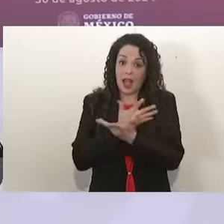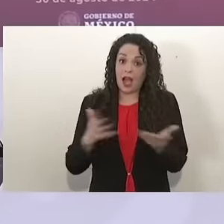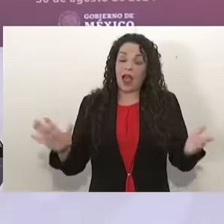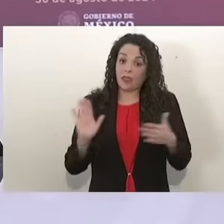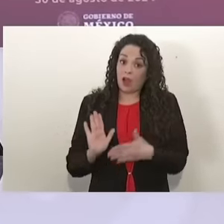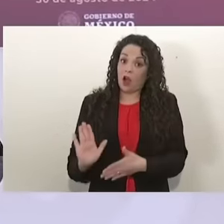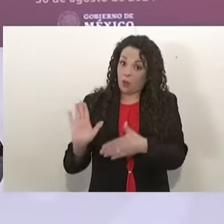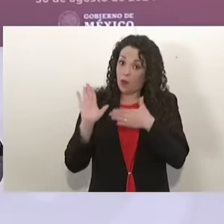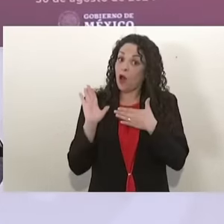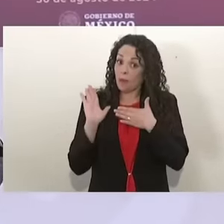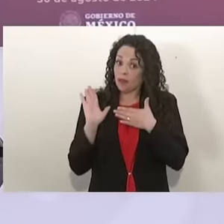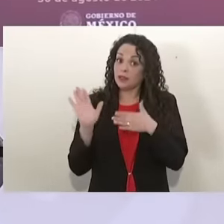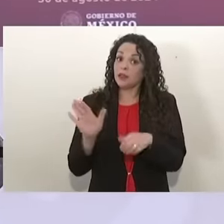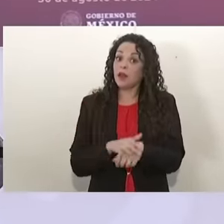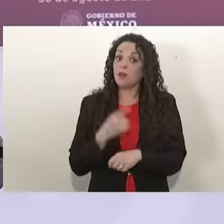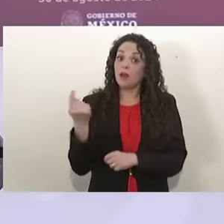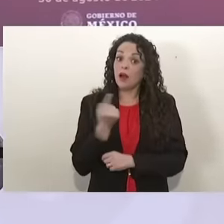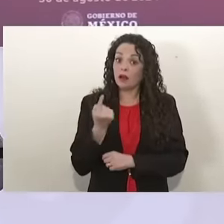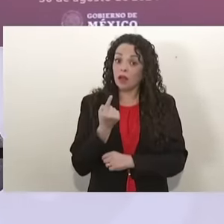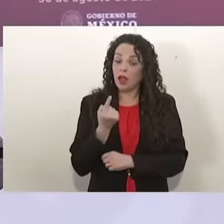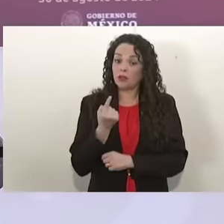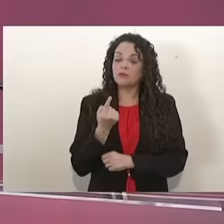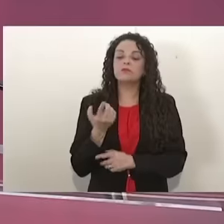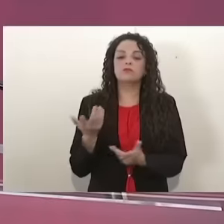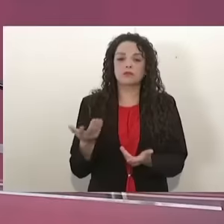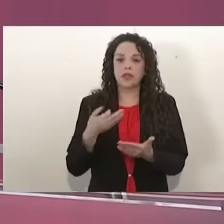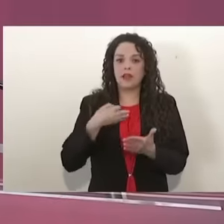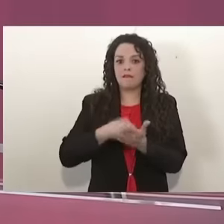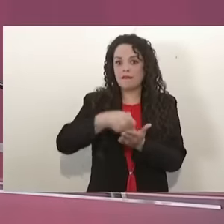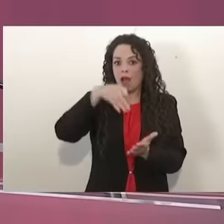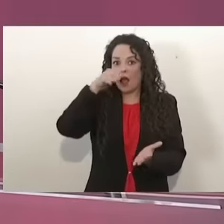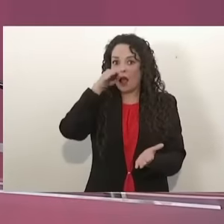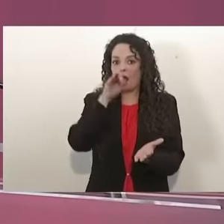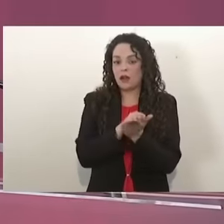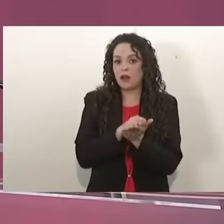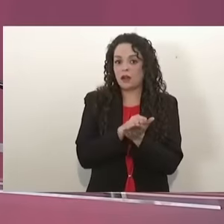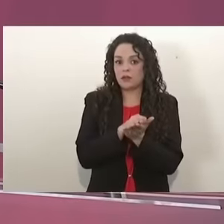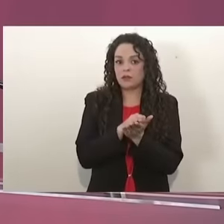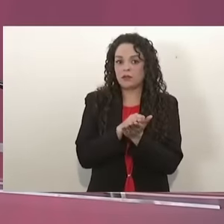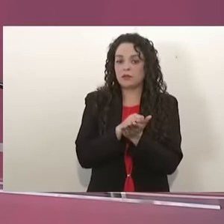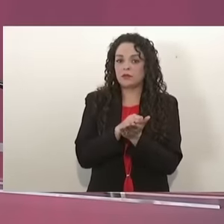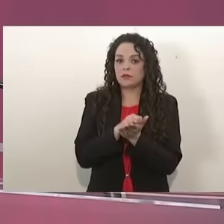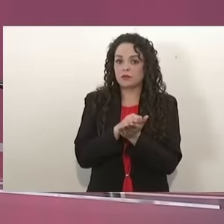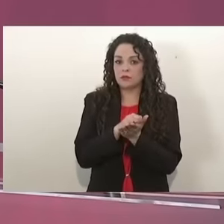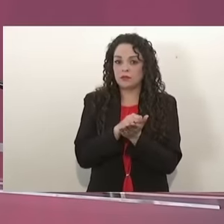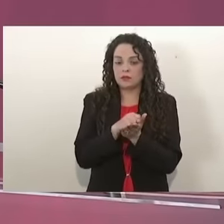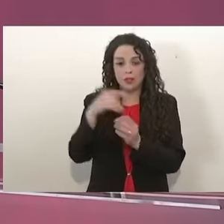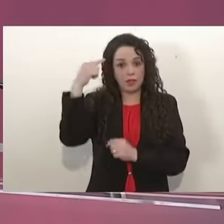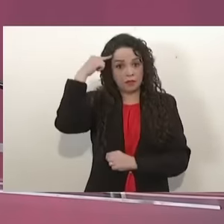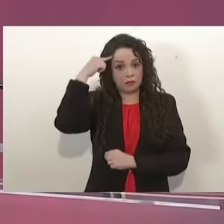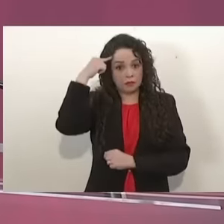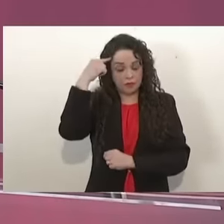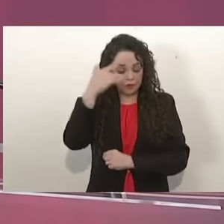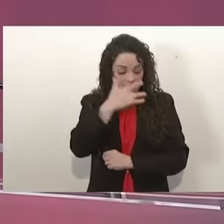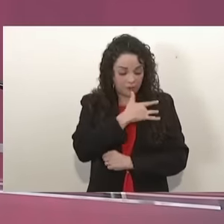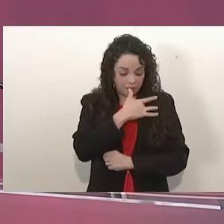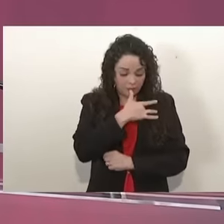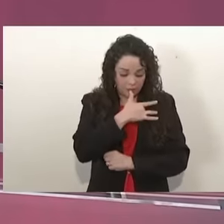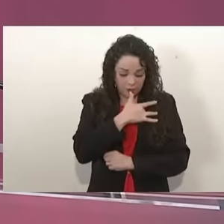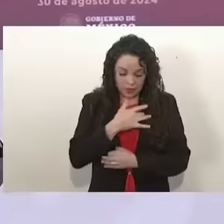también, nuestros principios en el corazón, en la mente y en nuestra